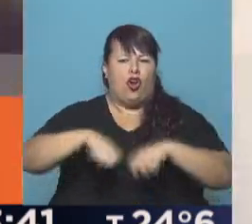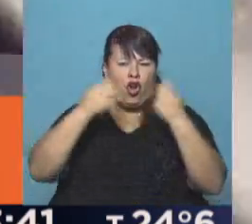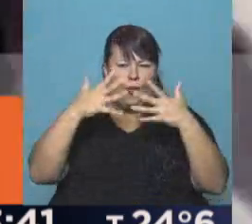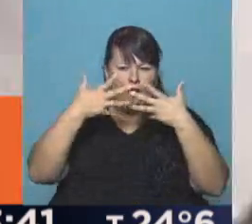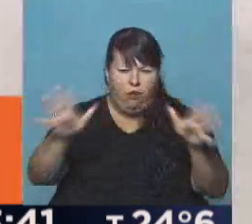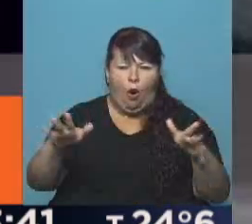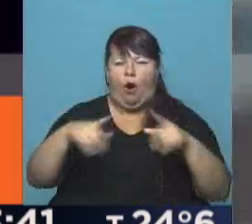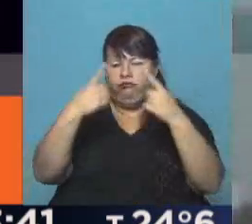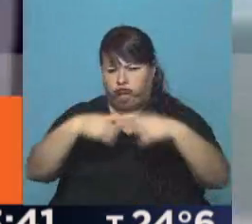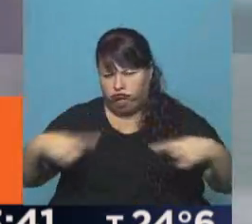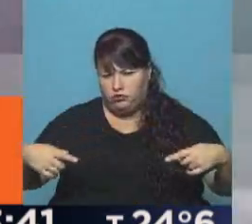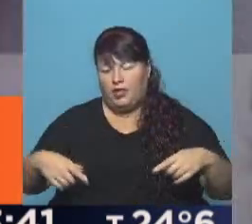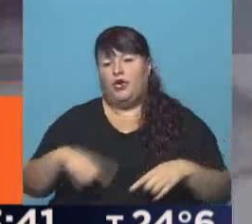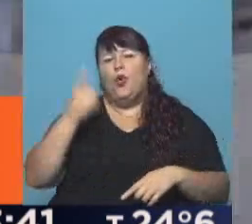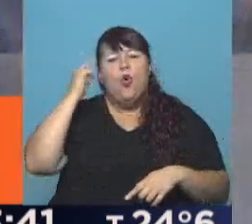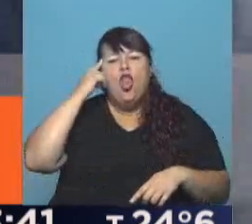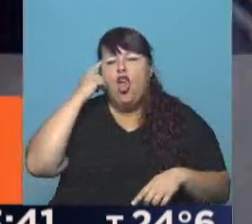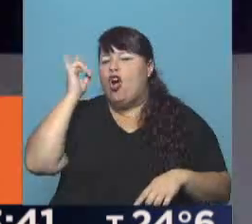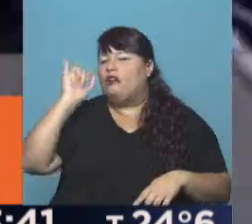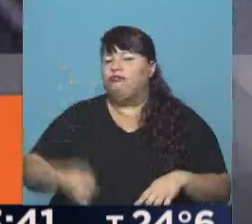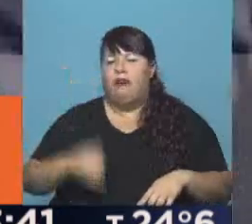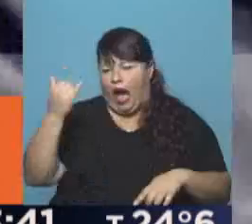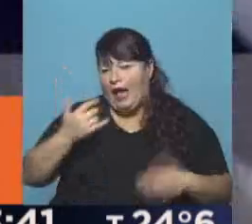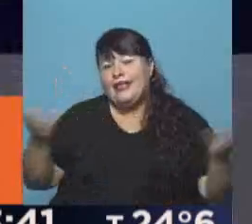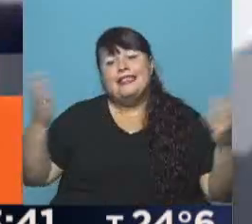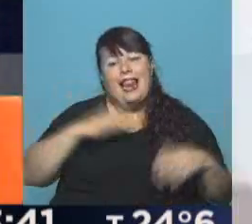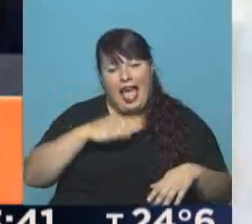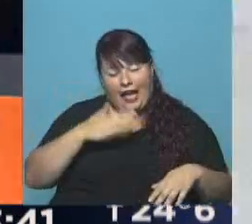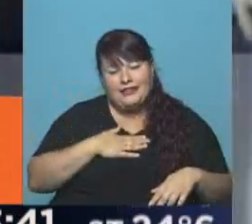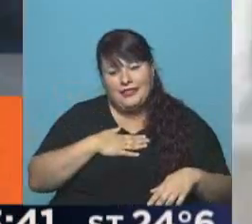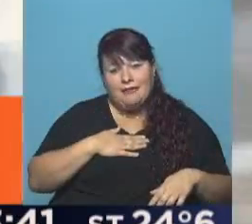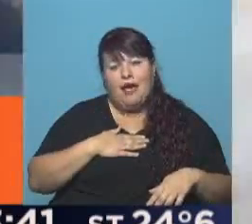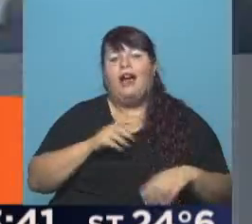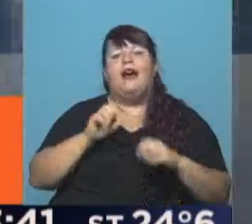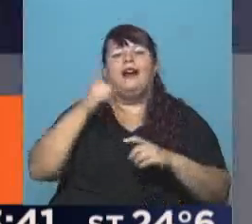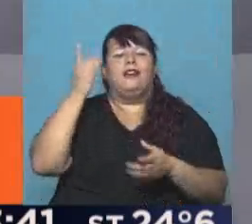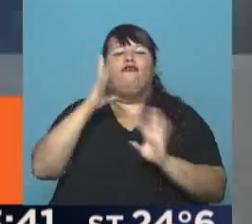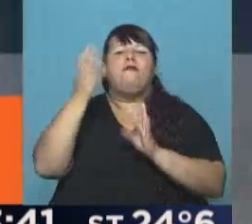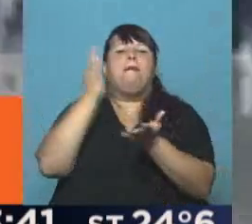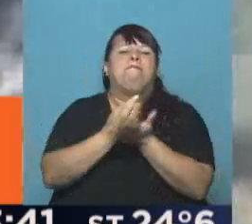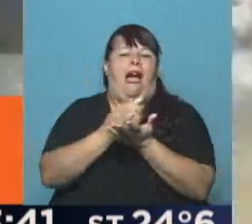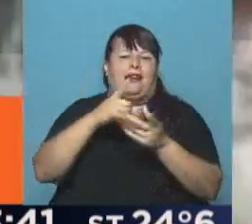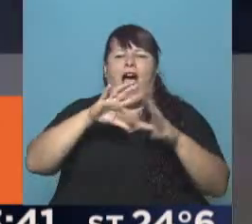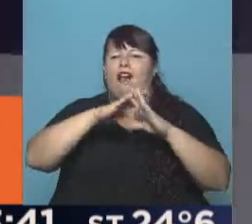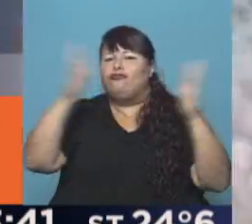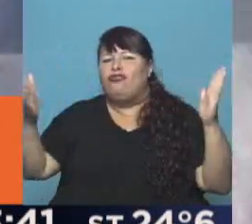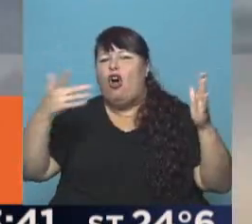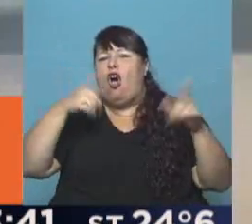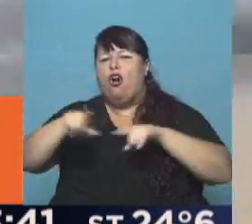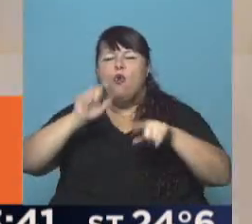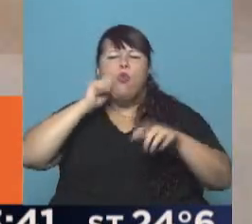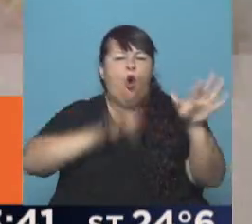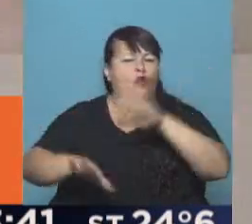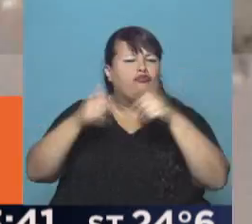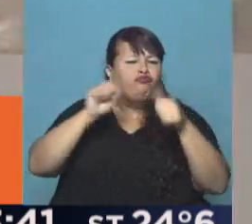de vidrios y demás un loco que nunca falta lamentablemente fue la mancha en lo que fue un espectáculo en muy